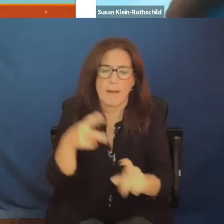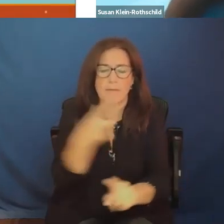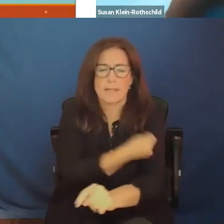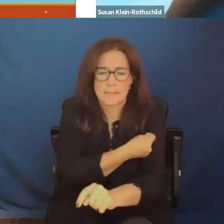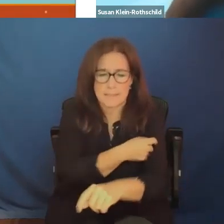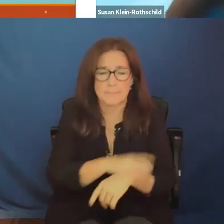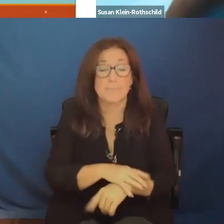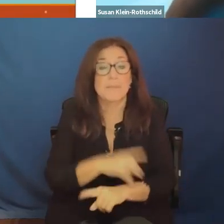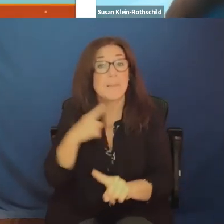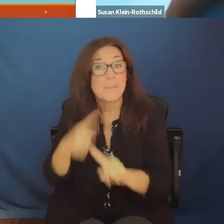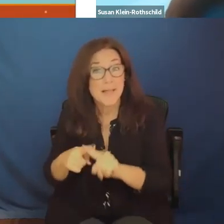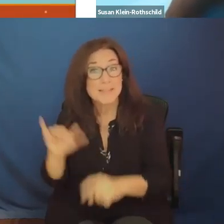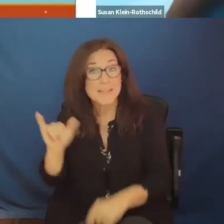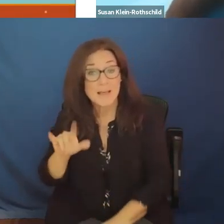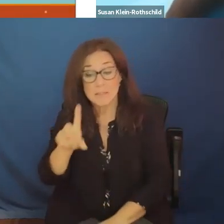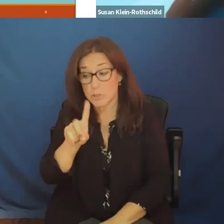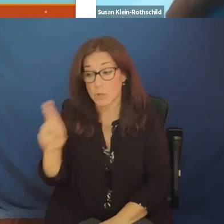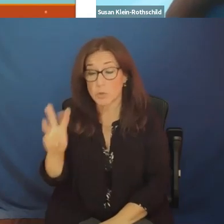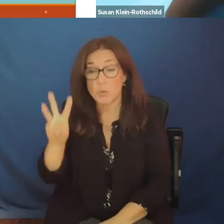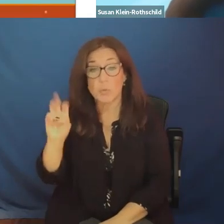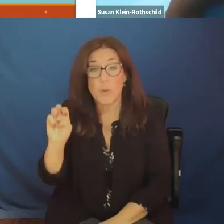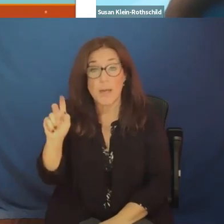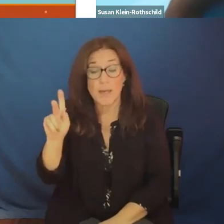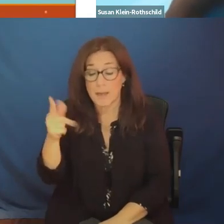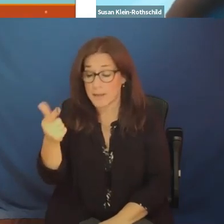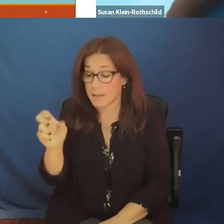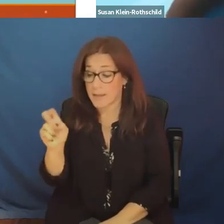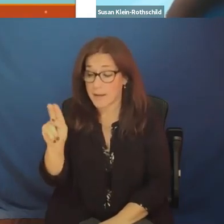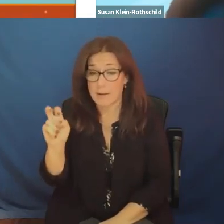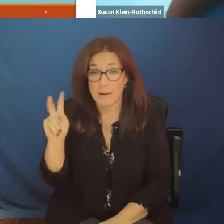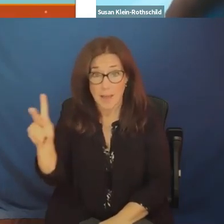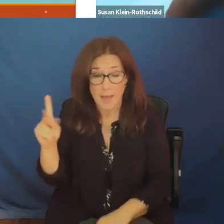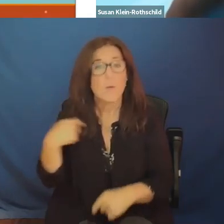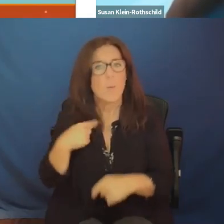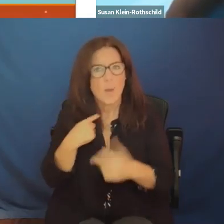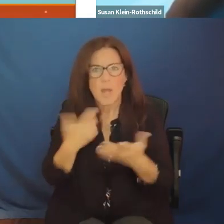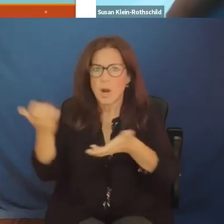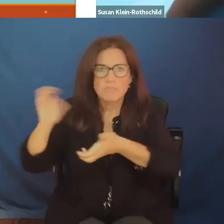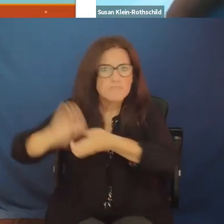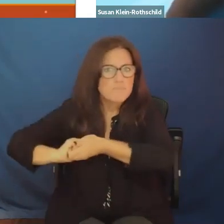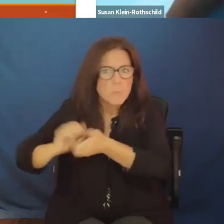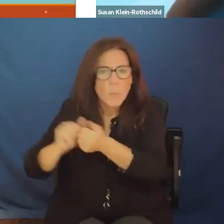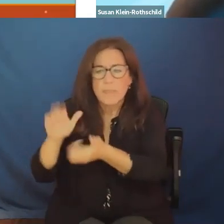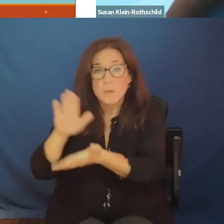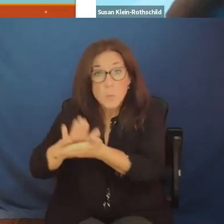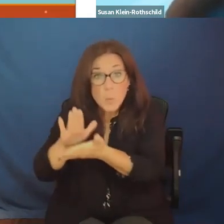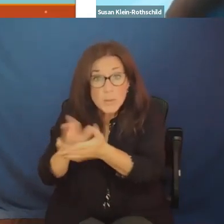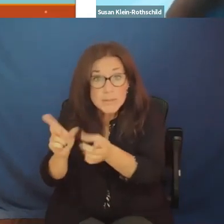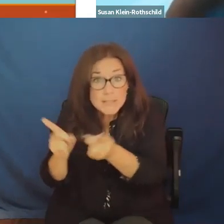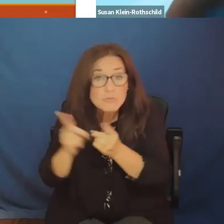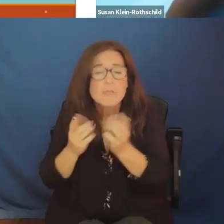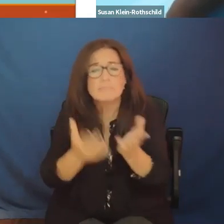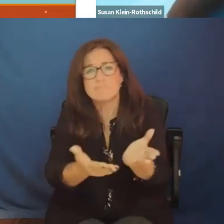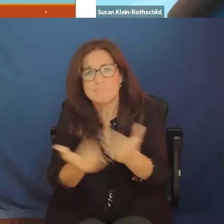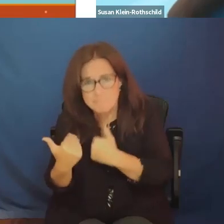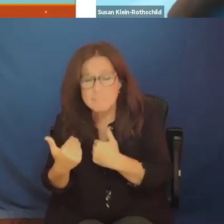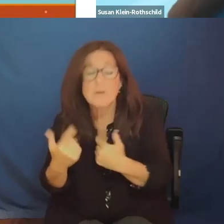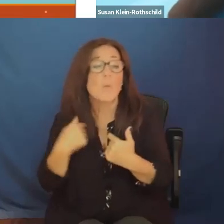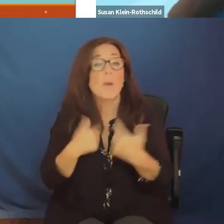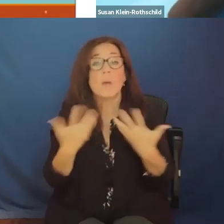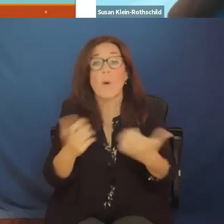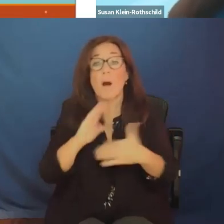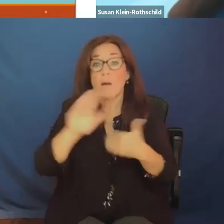con el distrito de santa bárbara queremos traer clínicas a las escuelas y queremos que las familias puedan venir con todos sus miembros de la familia de